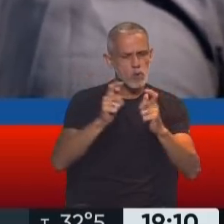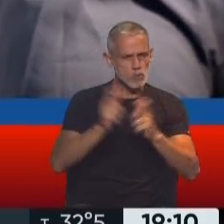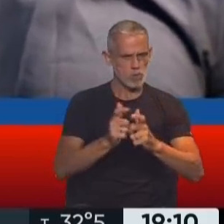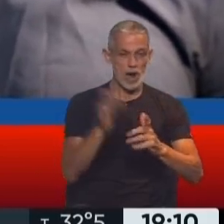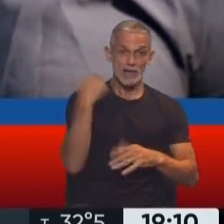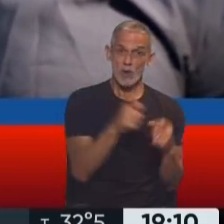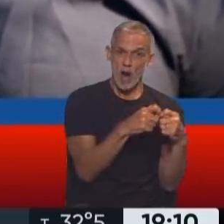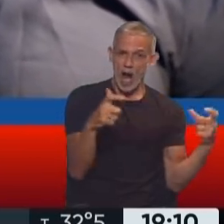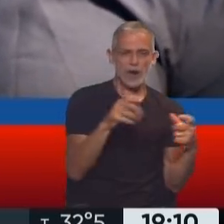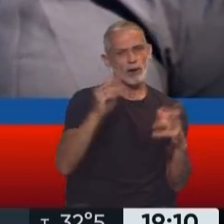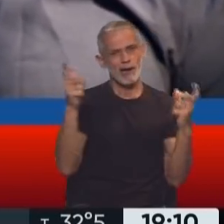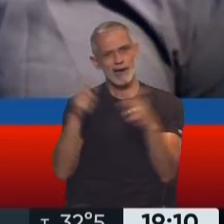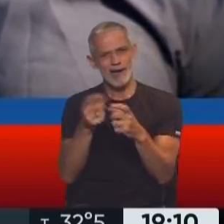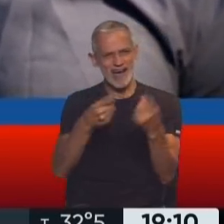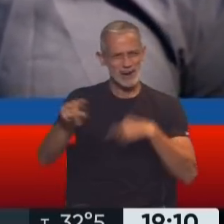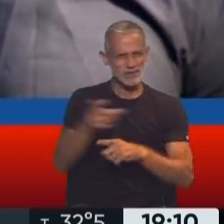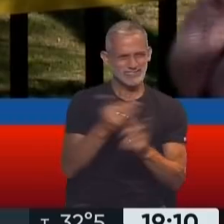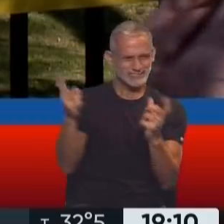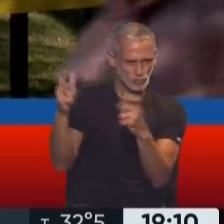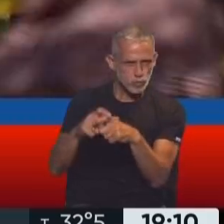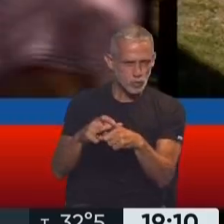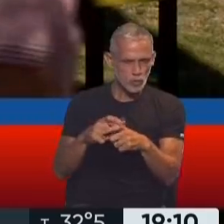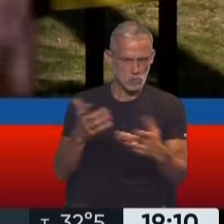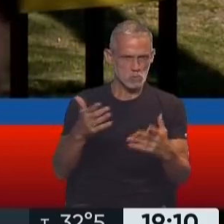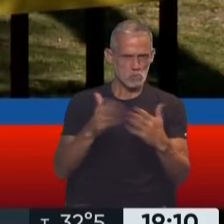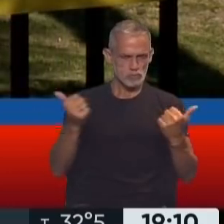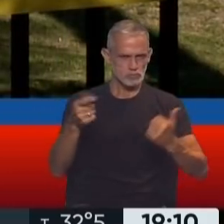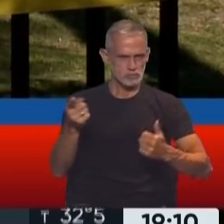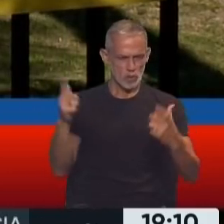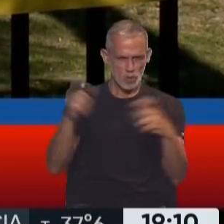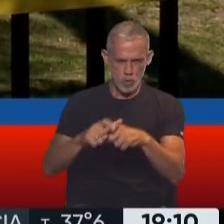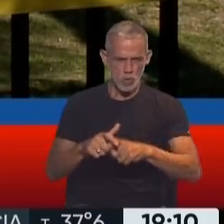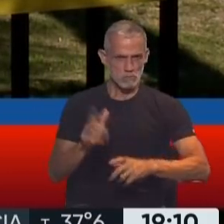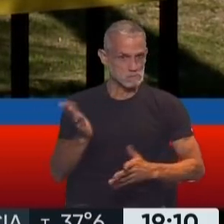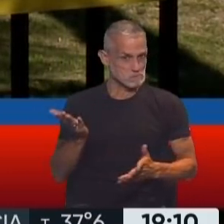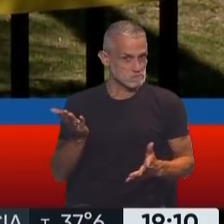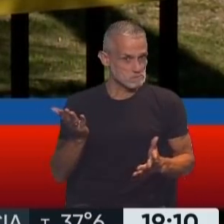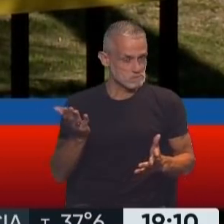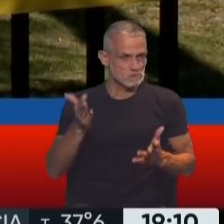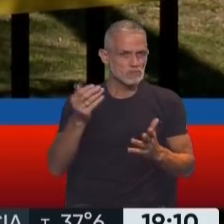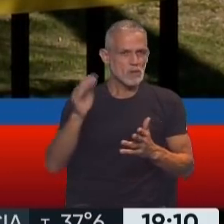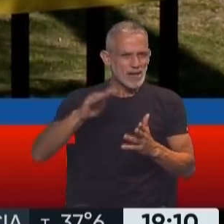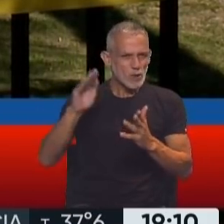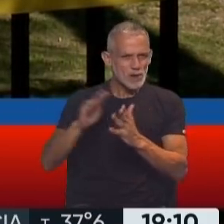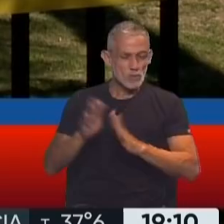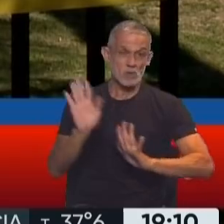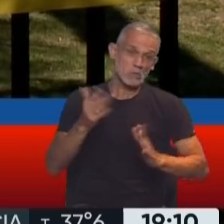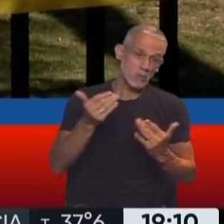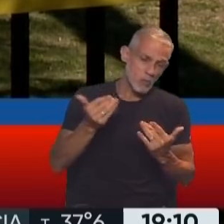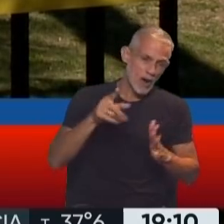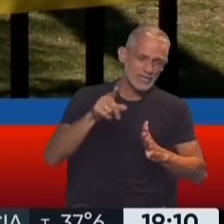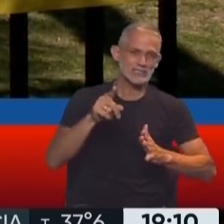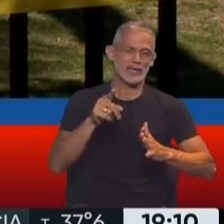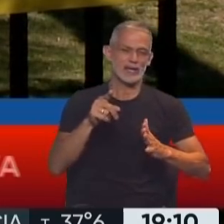como creció. Y eso habla de que también puede, esta patología, además de